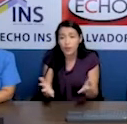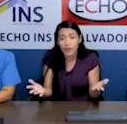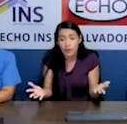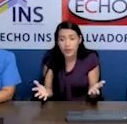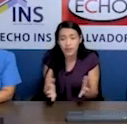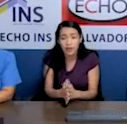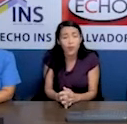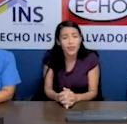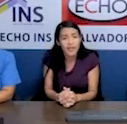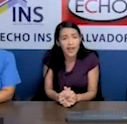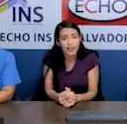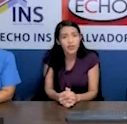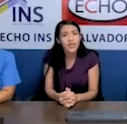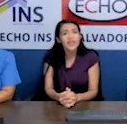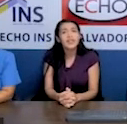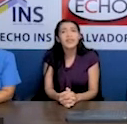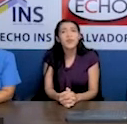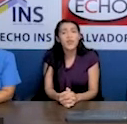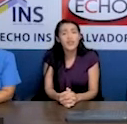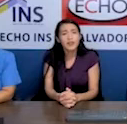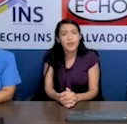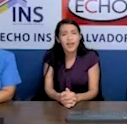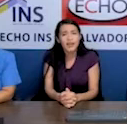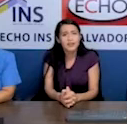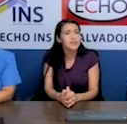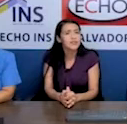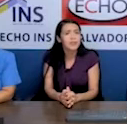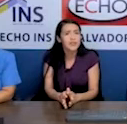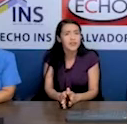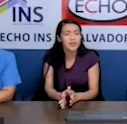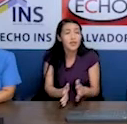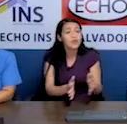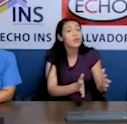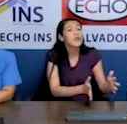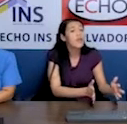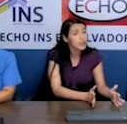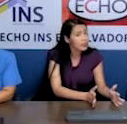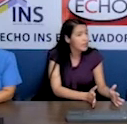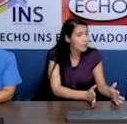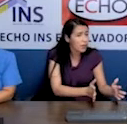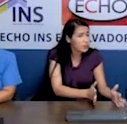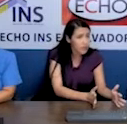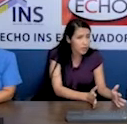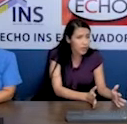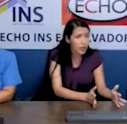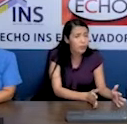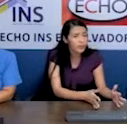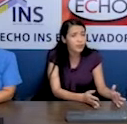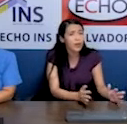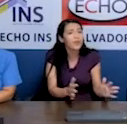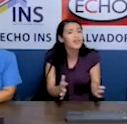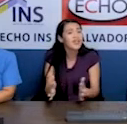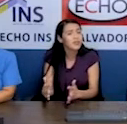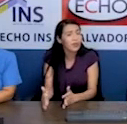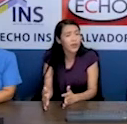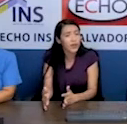ya probablemente hospitalario y tenemos que determinar si este paciente fue un evento, nada más un síndrome